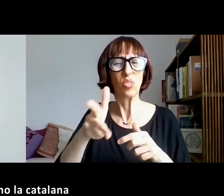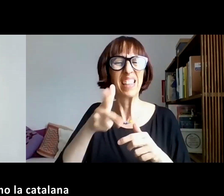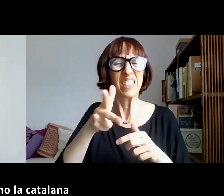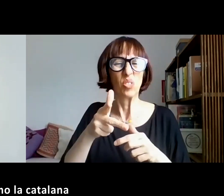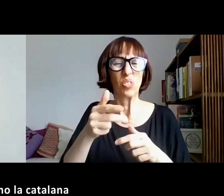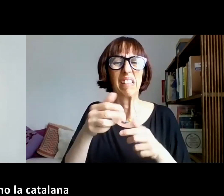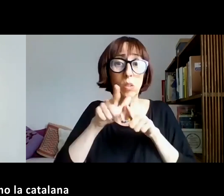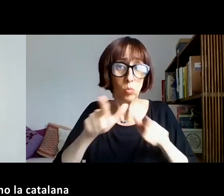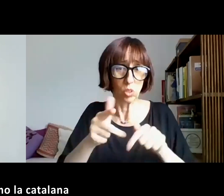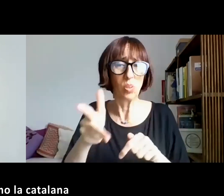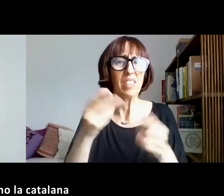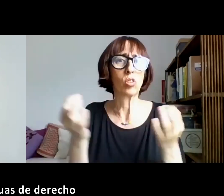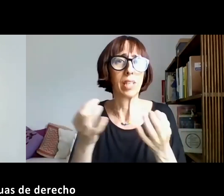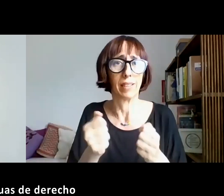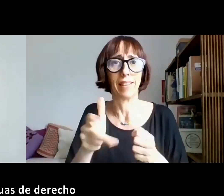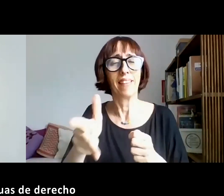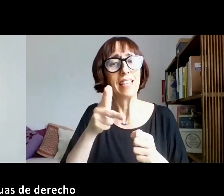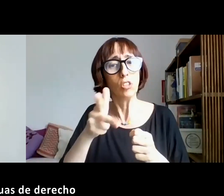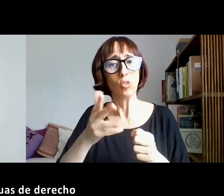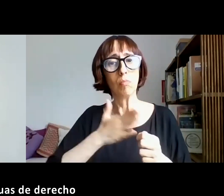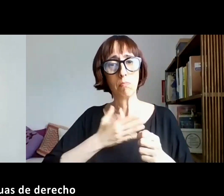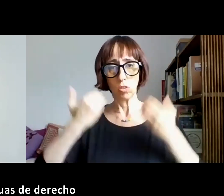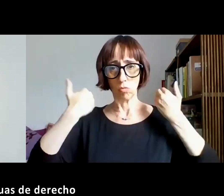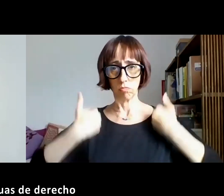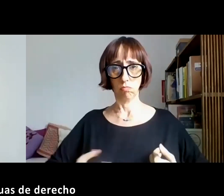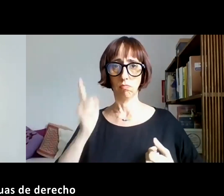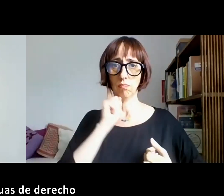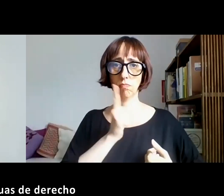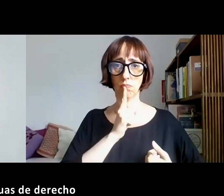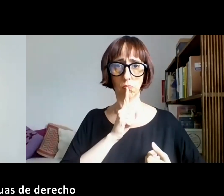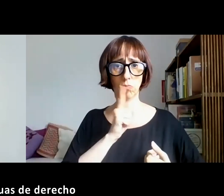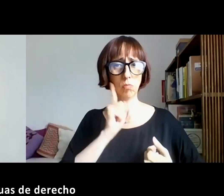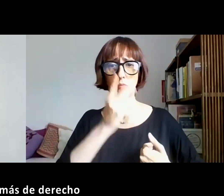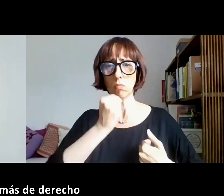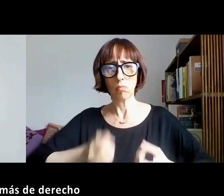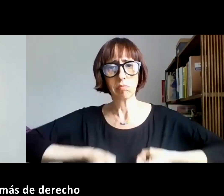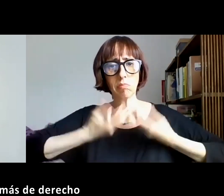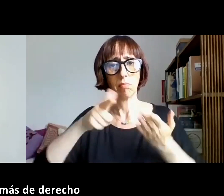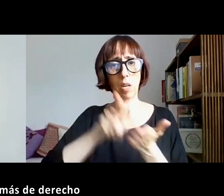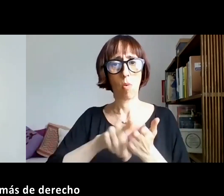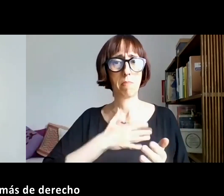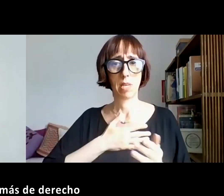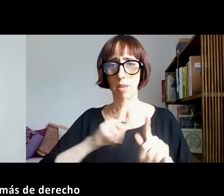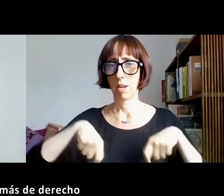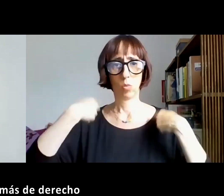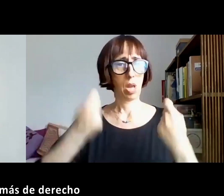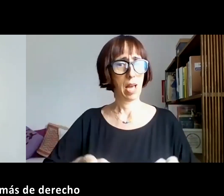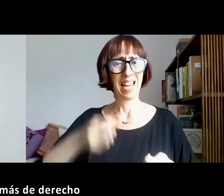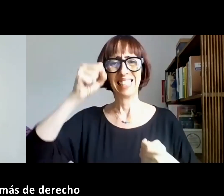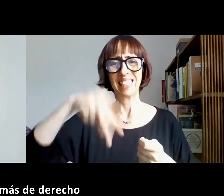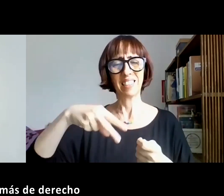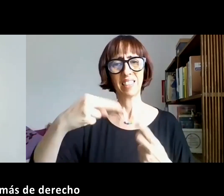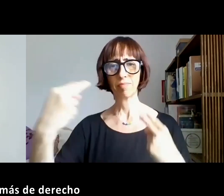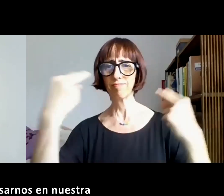derecho. Lenguas de derecho lingüístico, por supuesto, pero además de derecho de las personas sordas y sordociegas